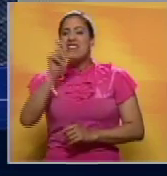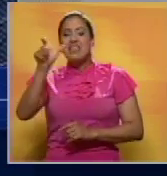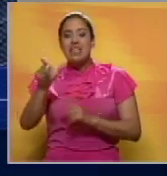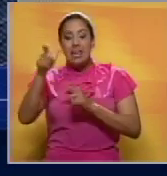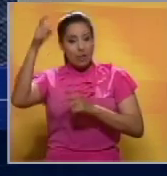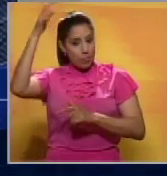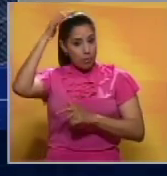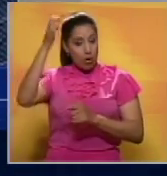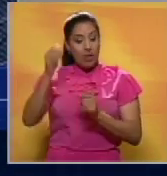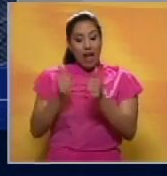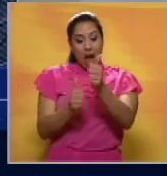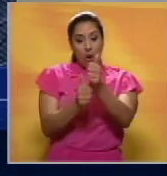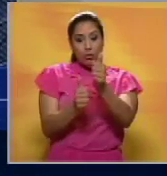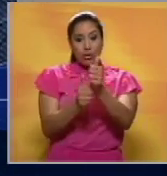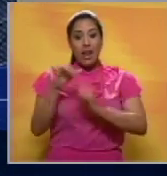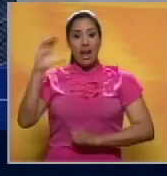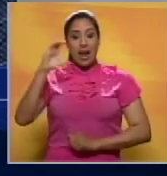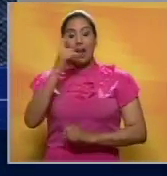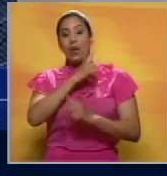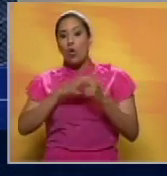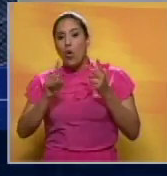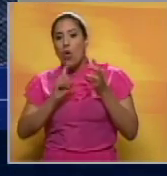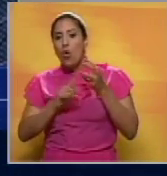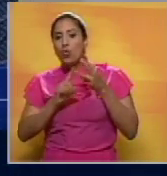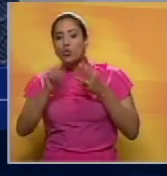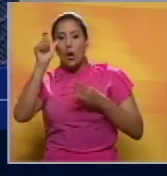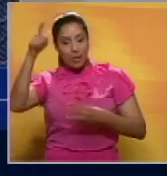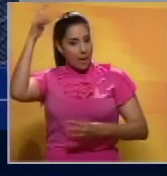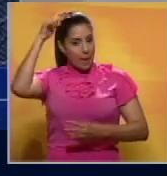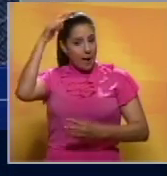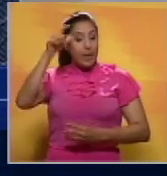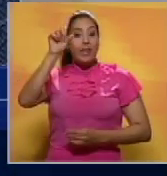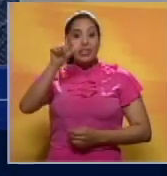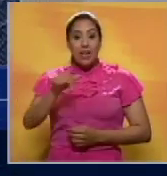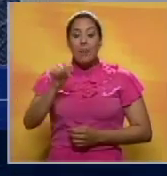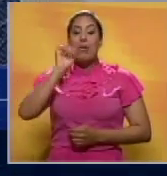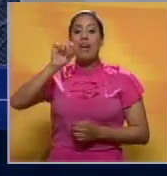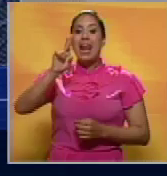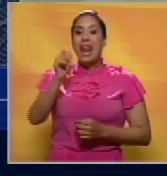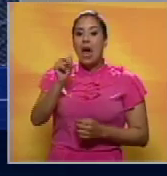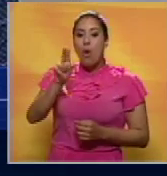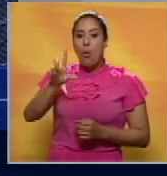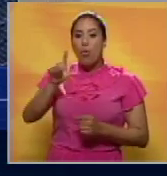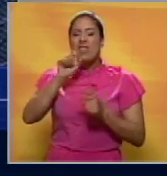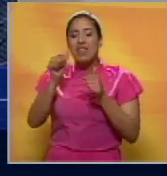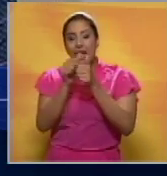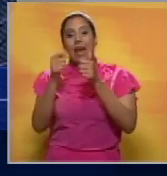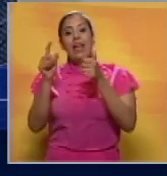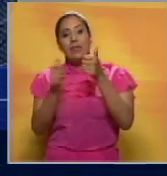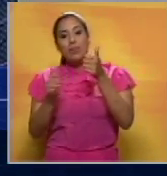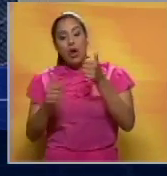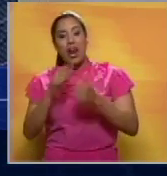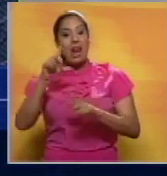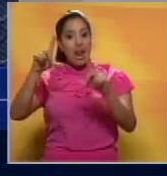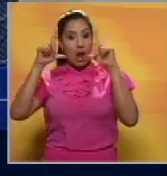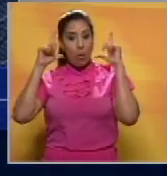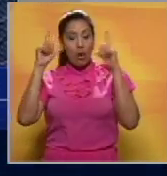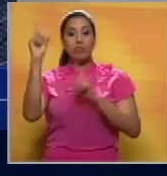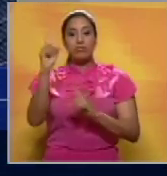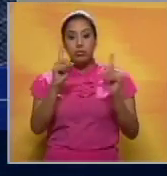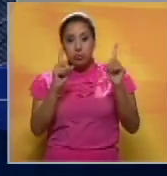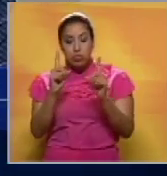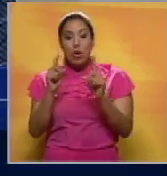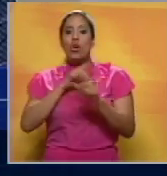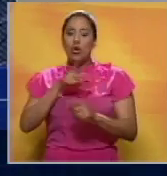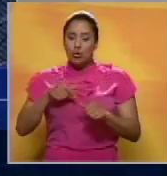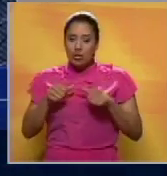el arzobispo auxiliar de Caracas, y también está Monseñor Raúl Biort Castillo, él es el obispo de La Guaira. Nosotros